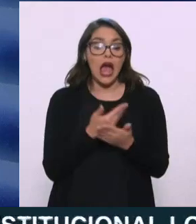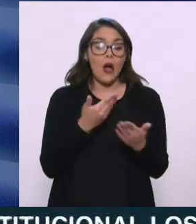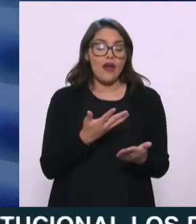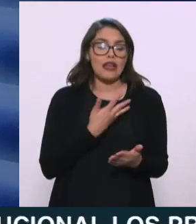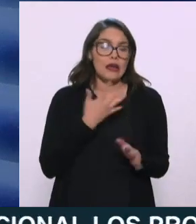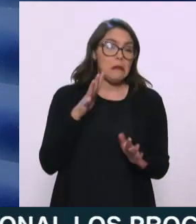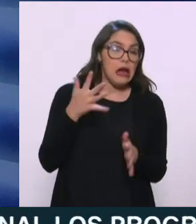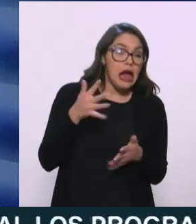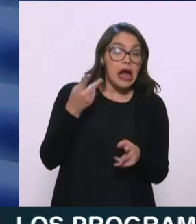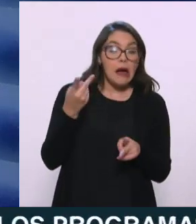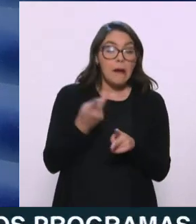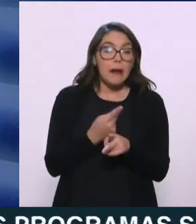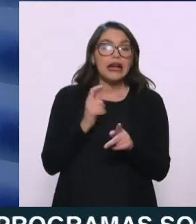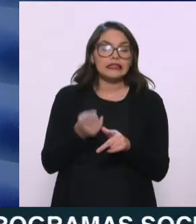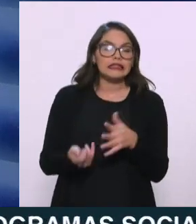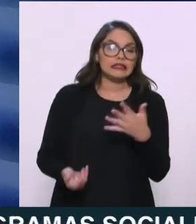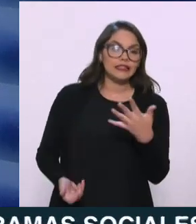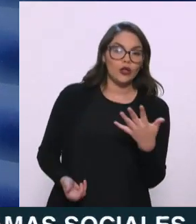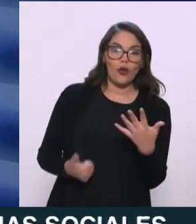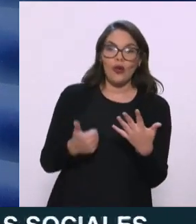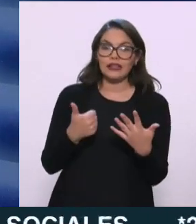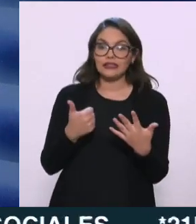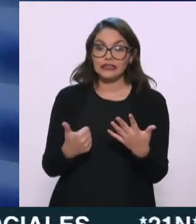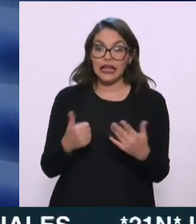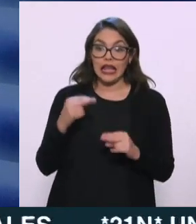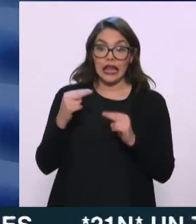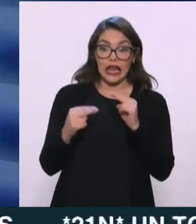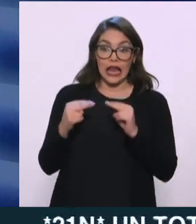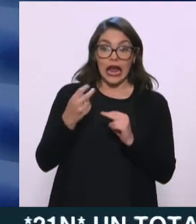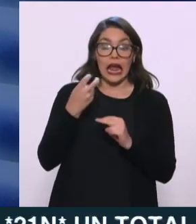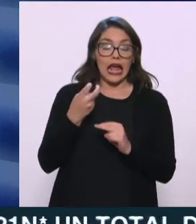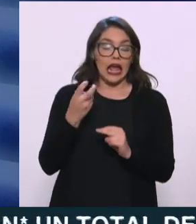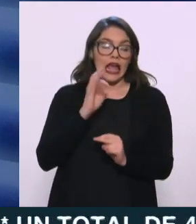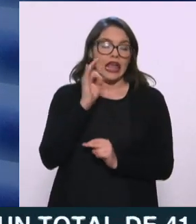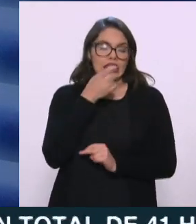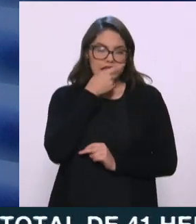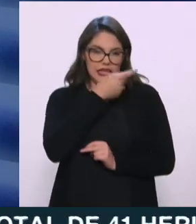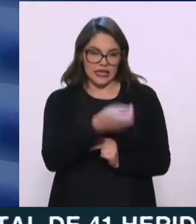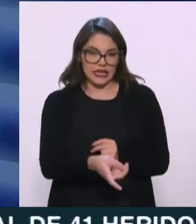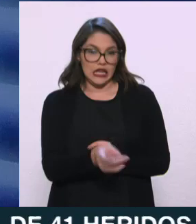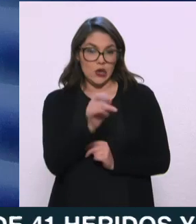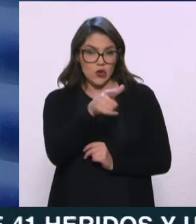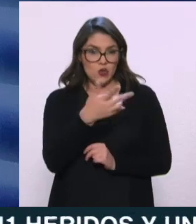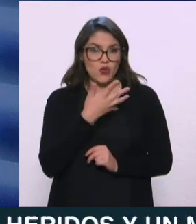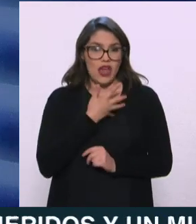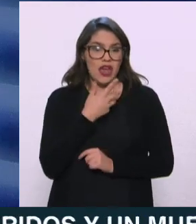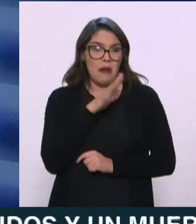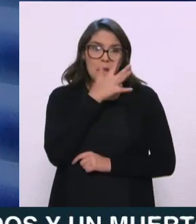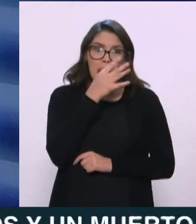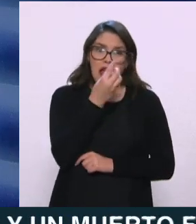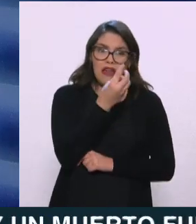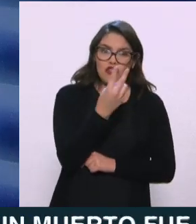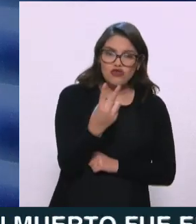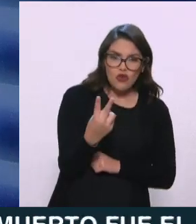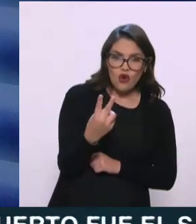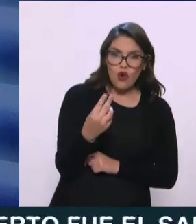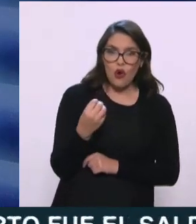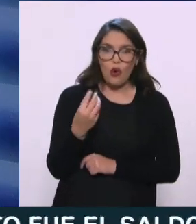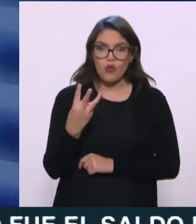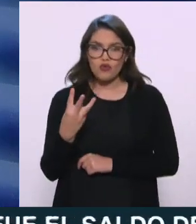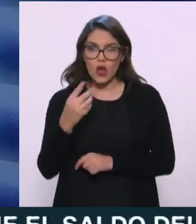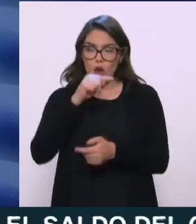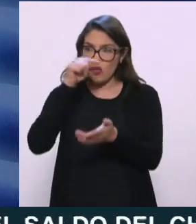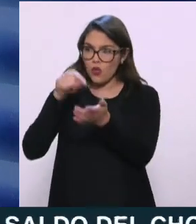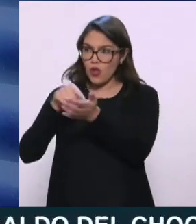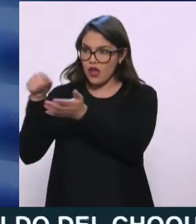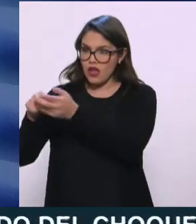donde lo que se establece es que si tú ya tienes más de 2, 3 regiones que están dentro de la OMS y